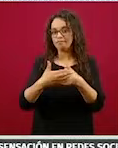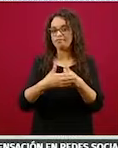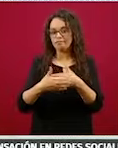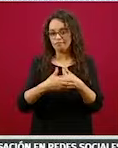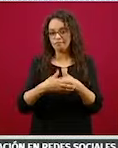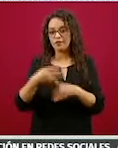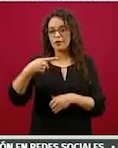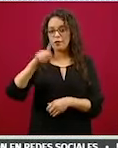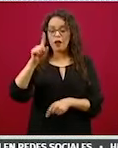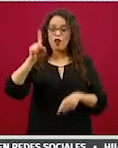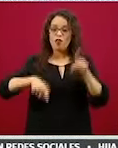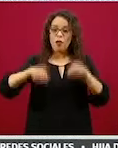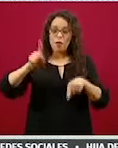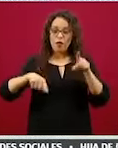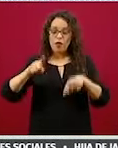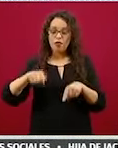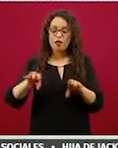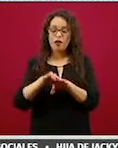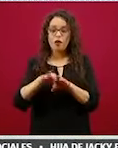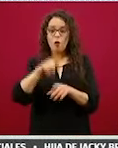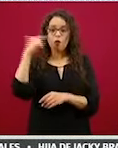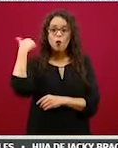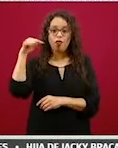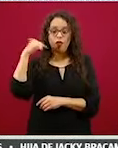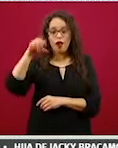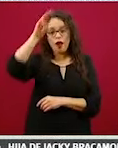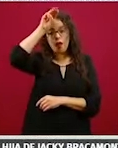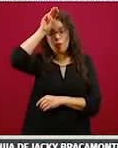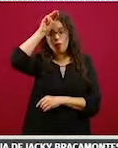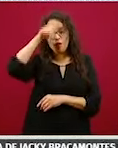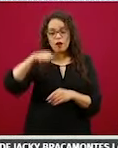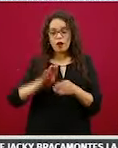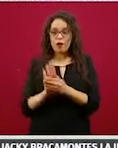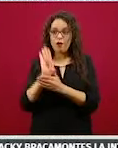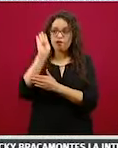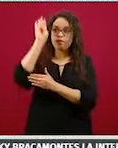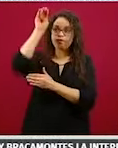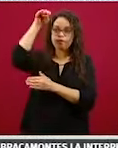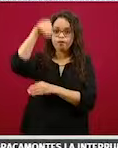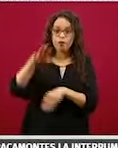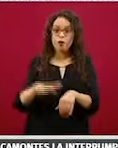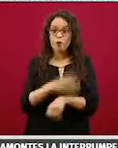curvas epidémicas en Guadalajara y Monterrey, que son los dos estados o las dos